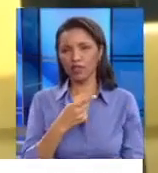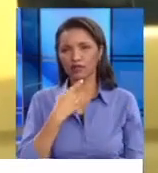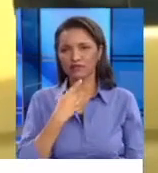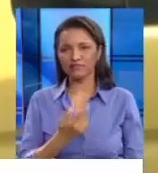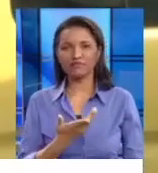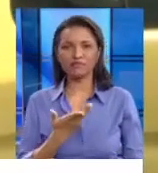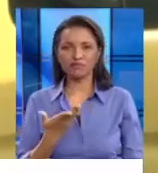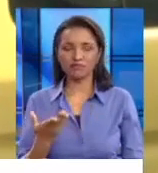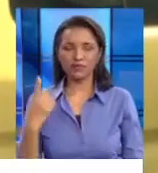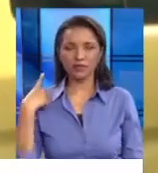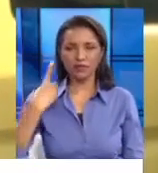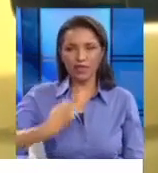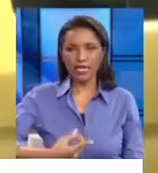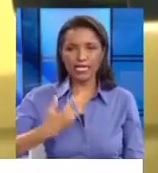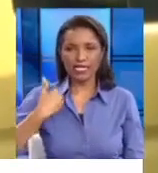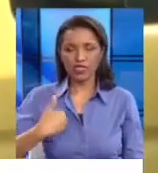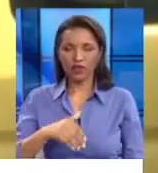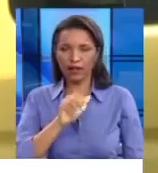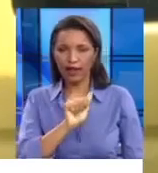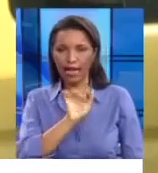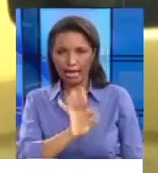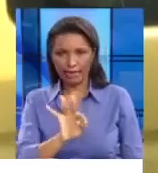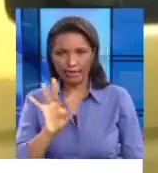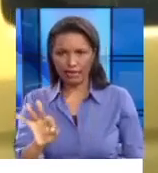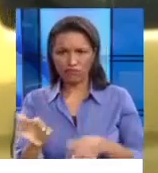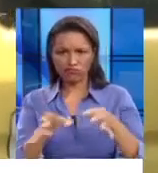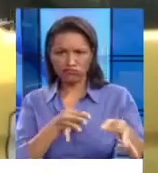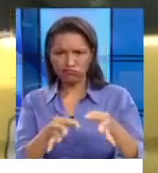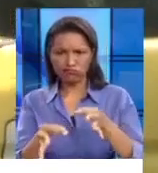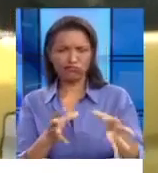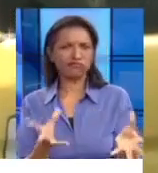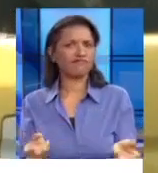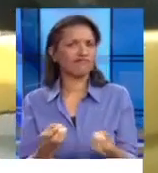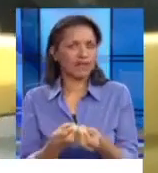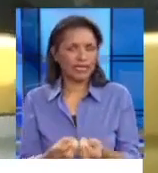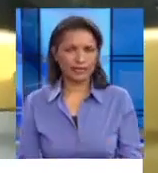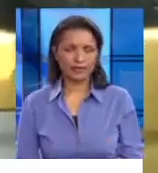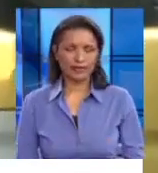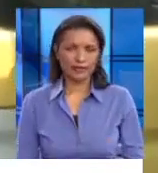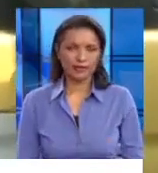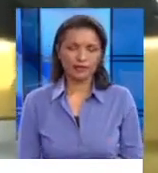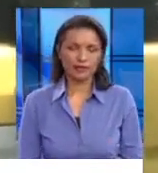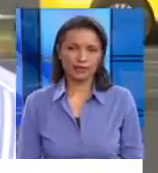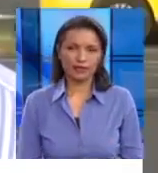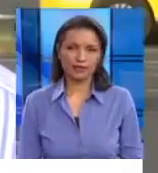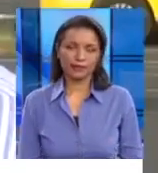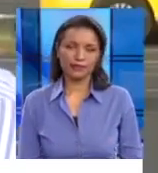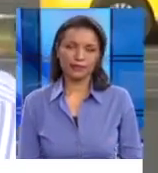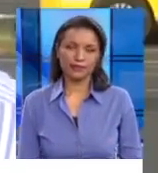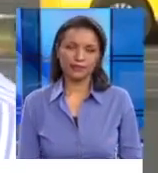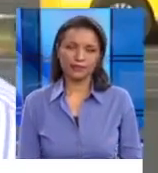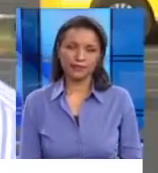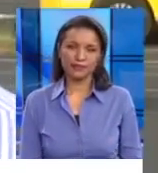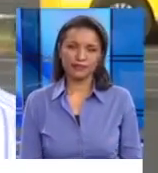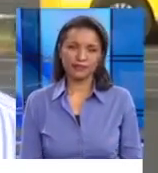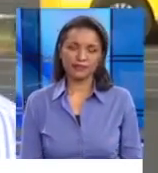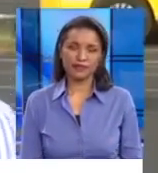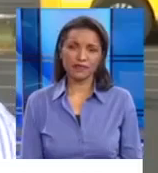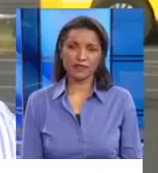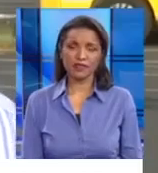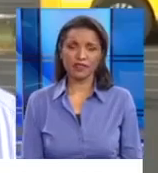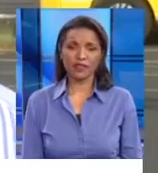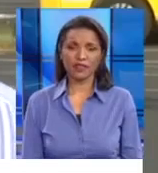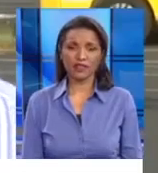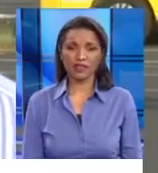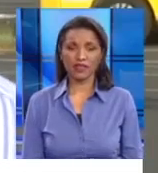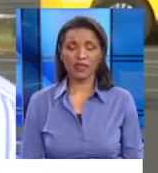con el director de la Autoridad del Tránsito y algunos de los conductores que han acudido hasta este sitio. Pues que la mayoría de los niños vienen